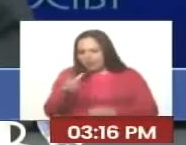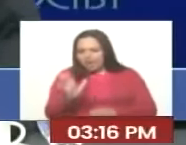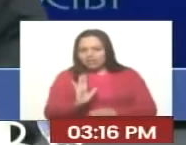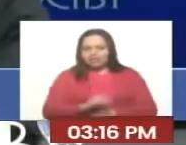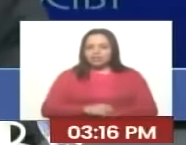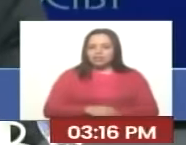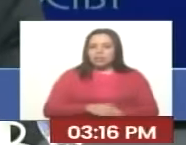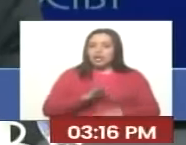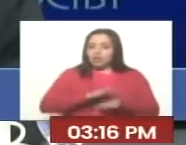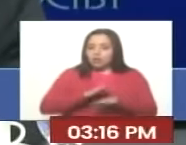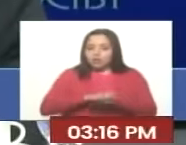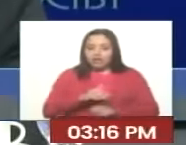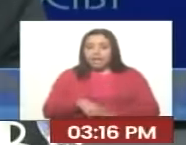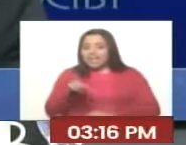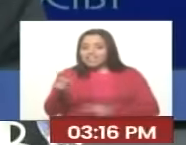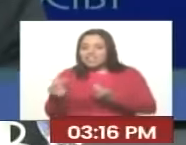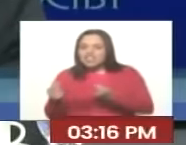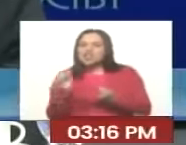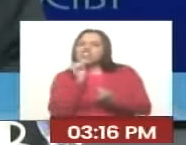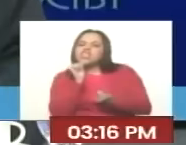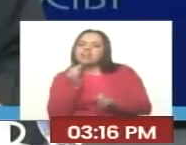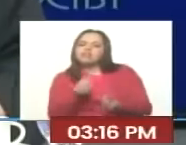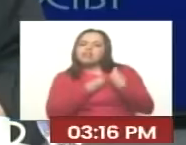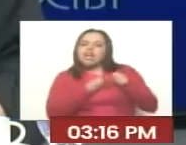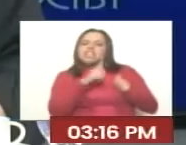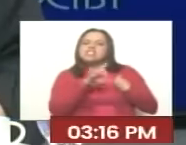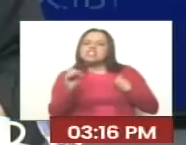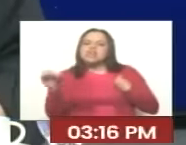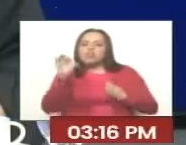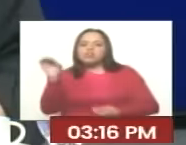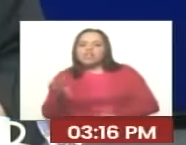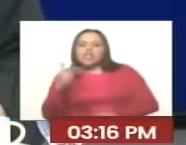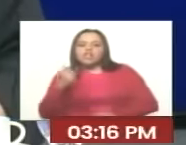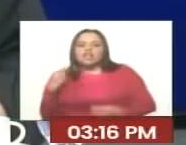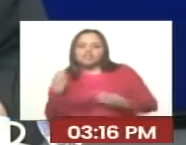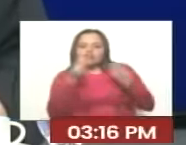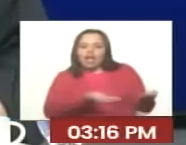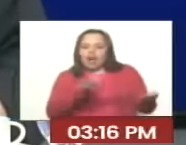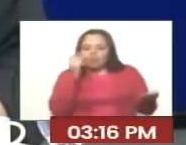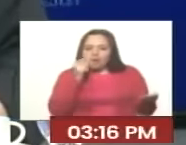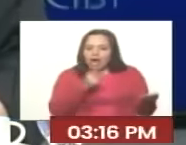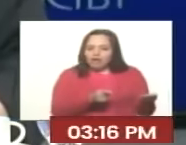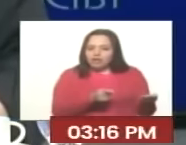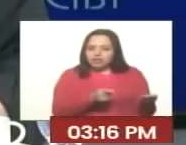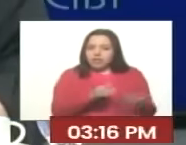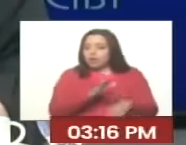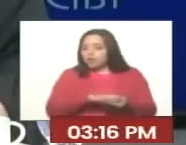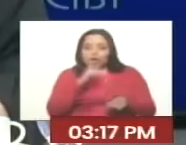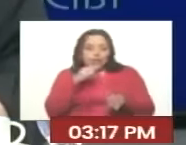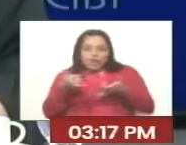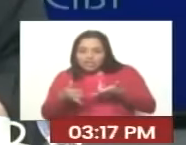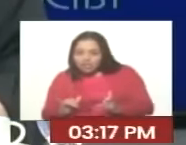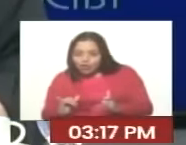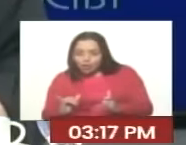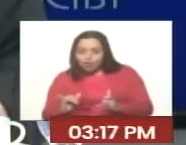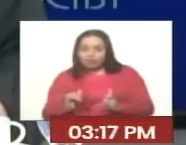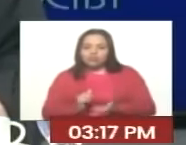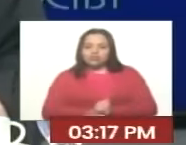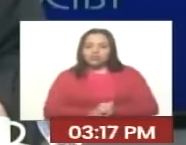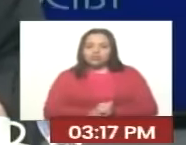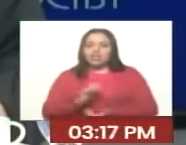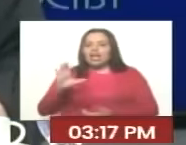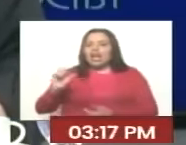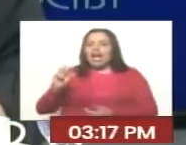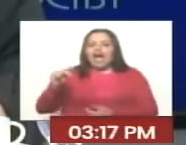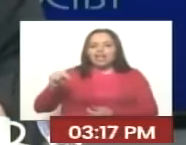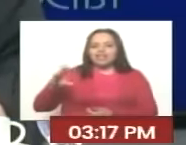Porque esa regalía le corresponde en 100% al papá. Ya que no tuvo descendencia Cancerbero, hijo, le